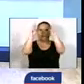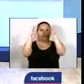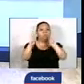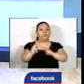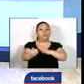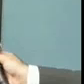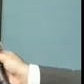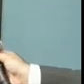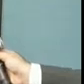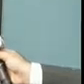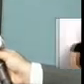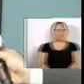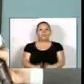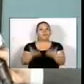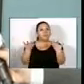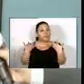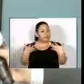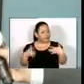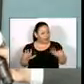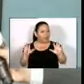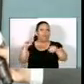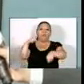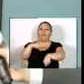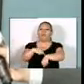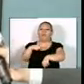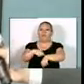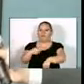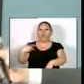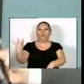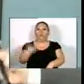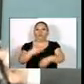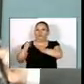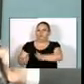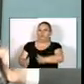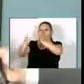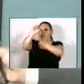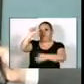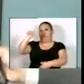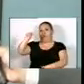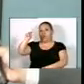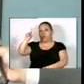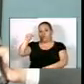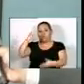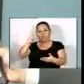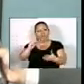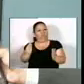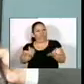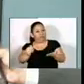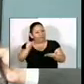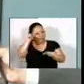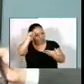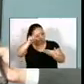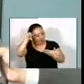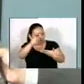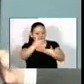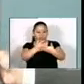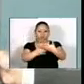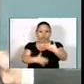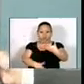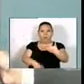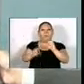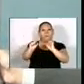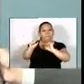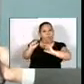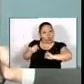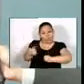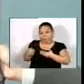nuestros titulares. Ha llegado la hora de que andas seamos responsables y de que hagamos un análisis detallado de a quién le